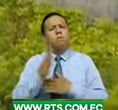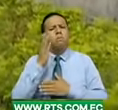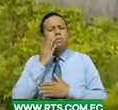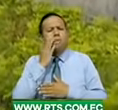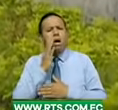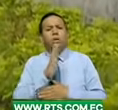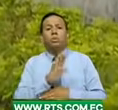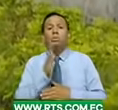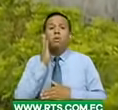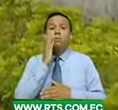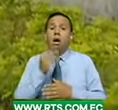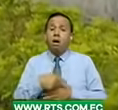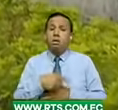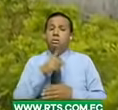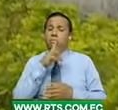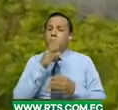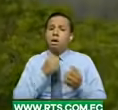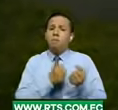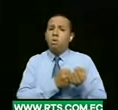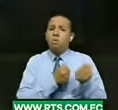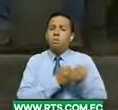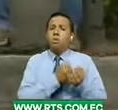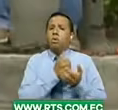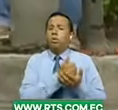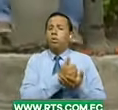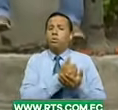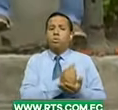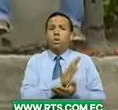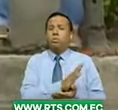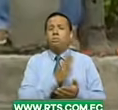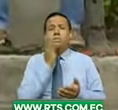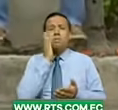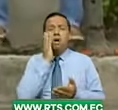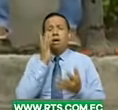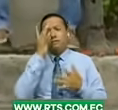de su mamá y de sus hijos, de su mamá que estaba enferma, que